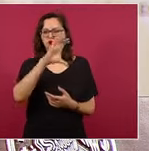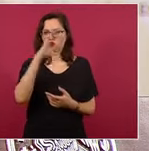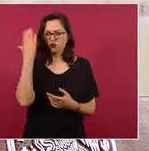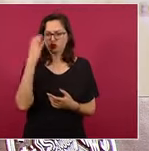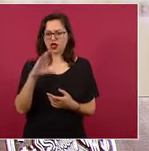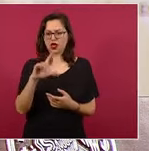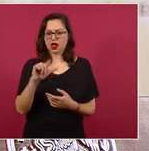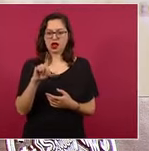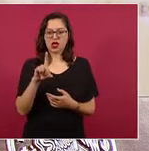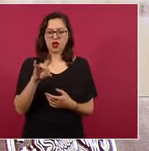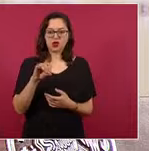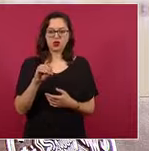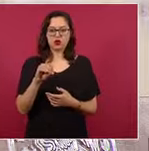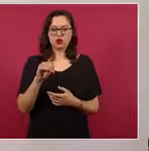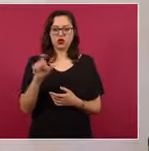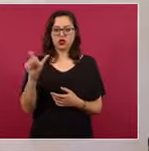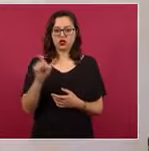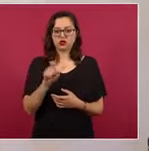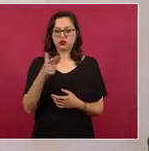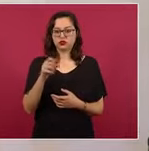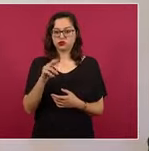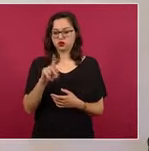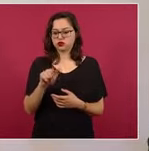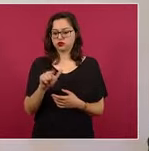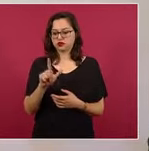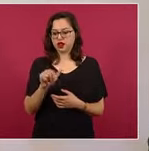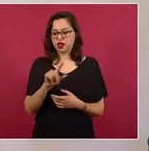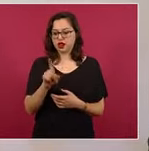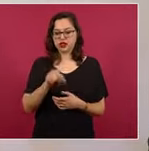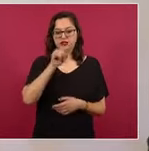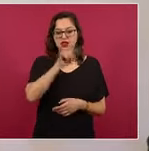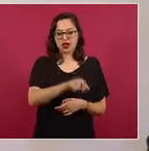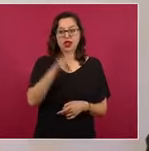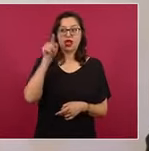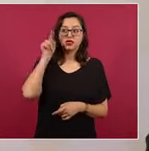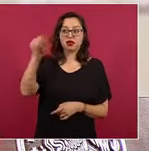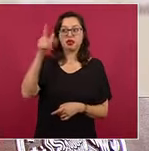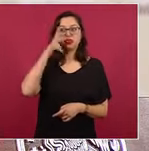Claudio X González haciendo campaña en Hidalgo.